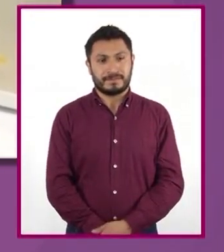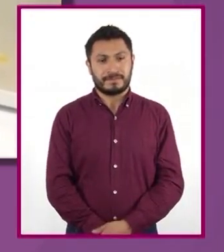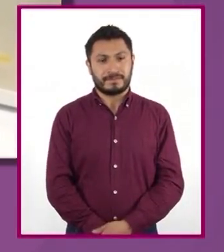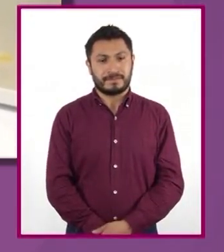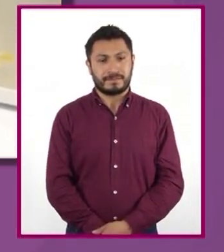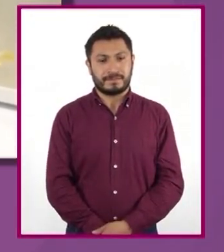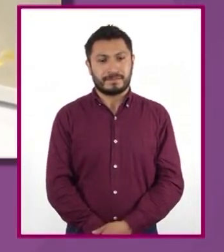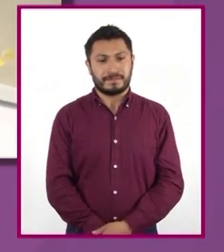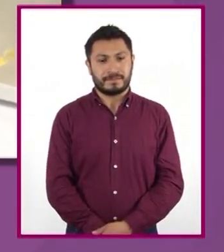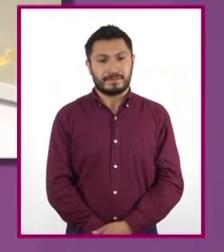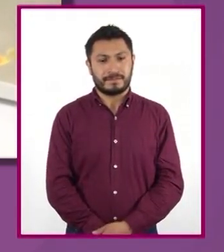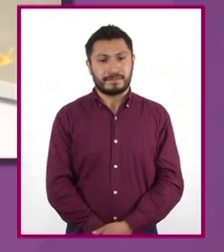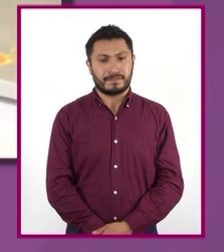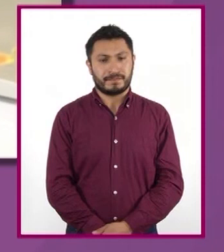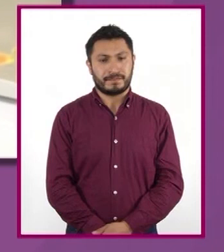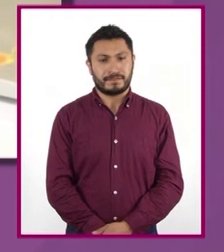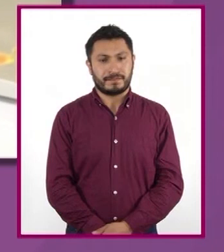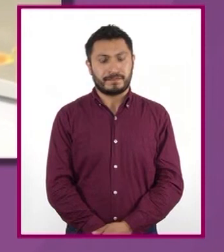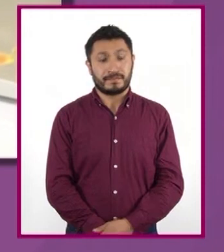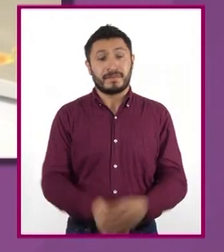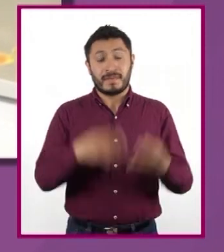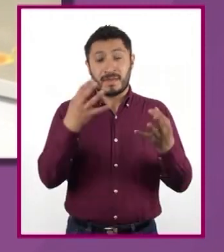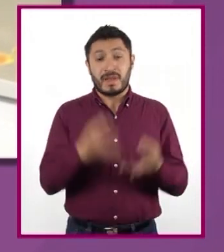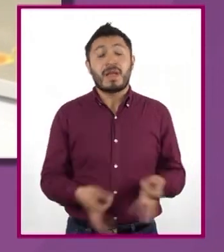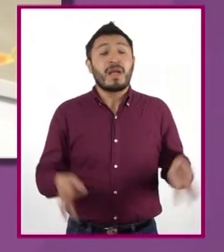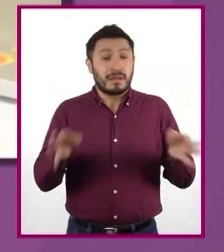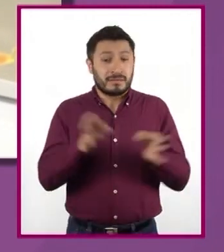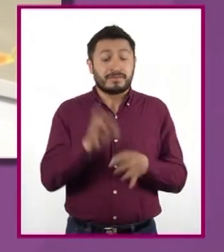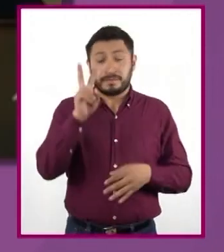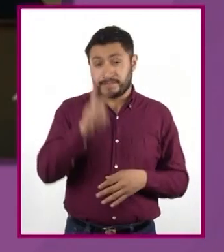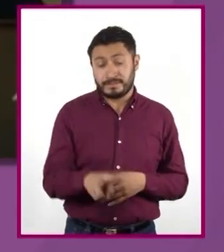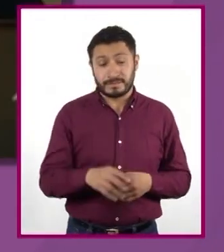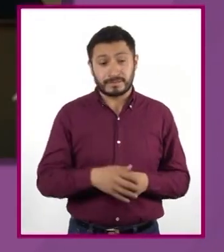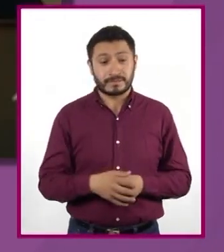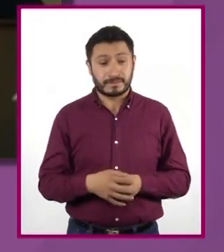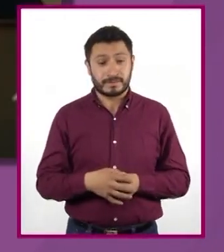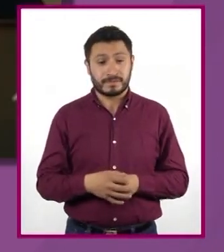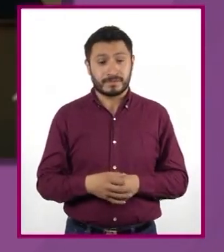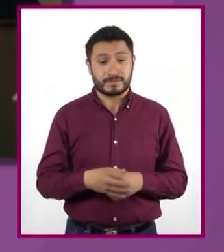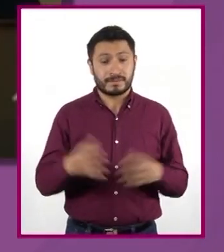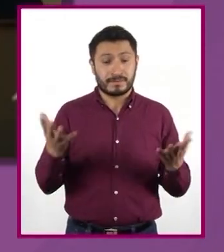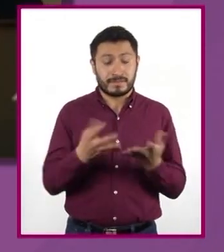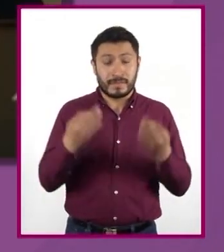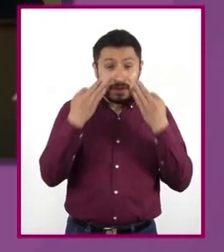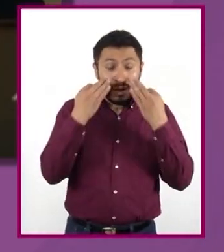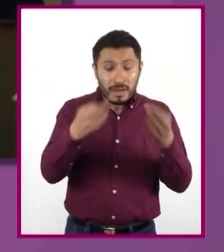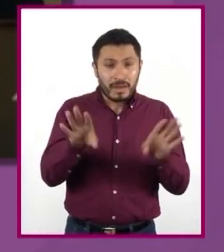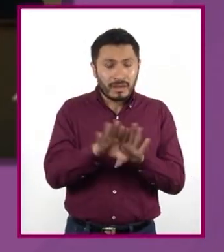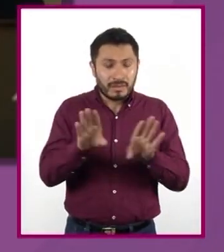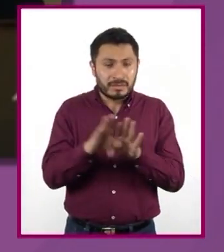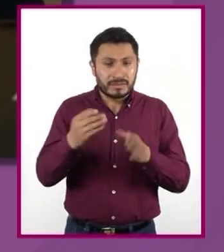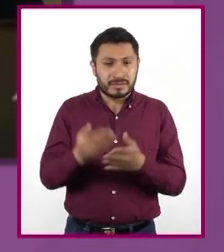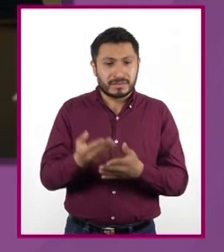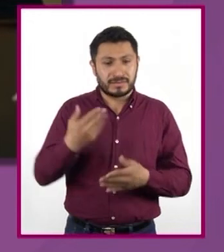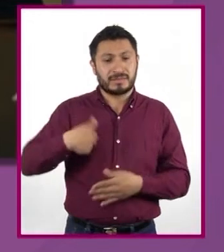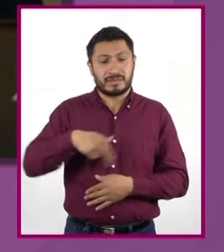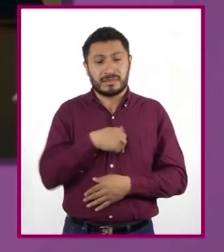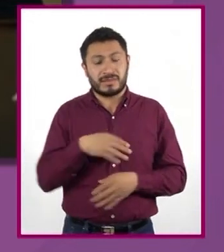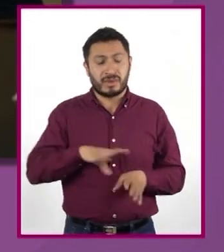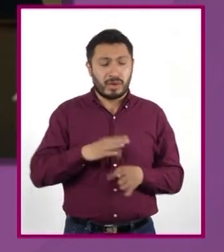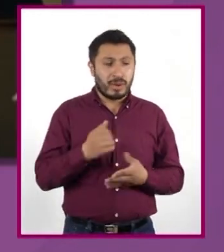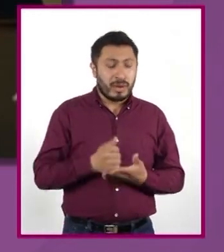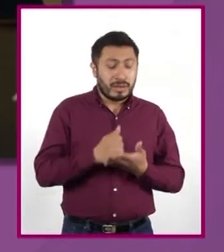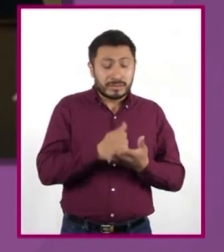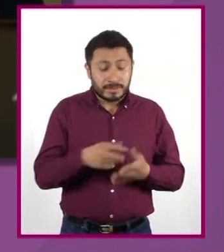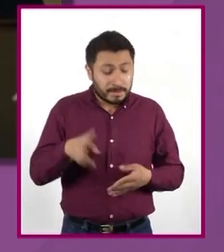Es una de las partes importantes, ¿no? Hacer evidente cómo al momento de que uno está interviniendo